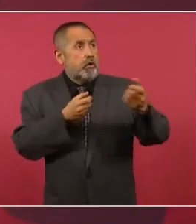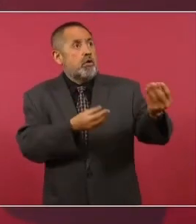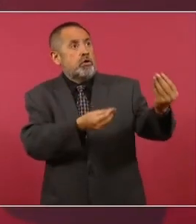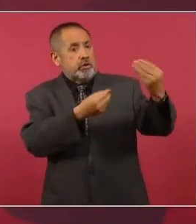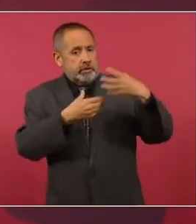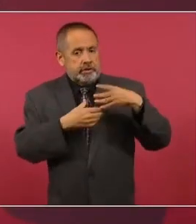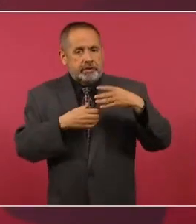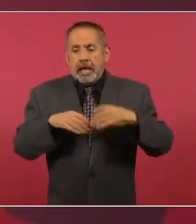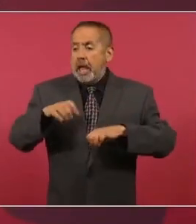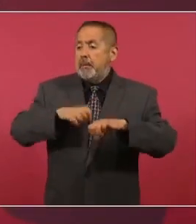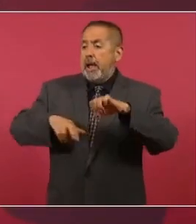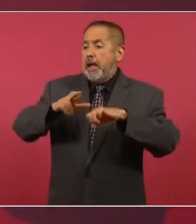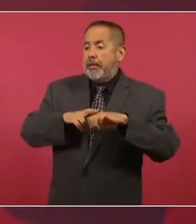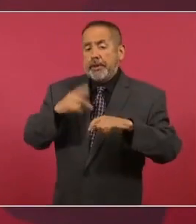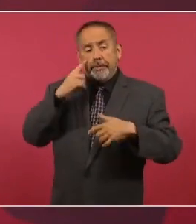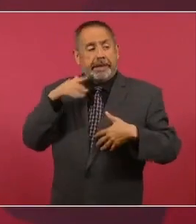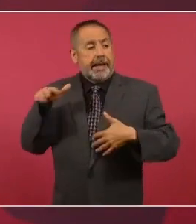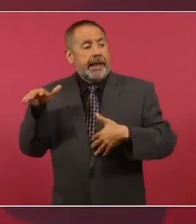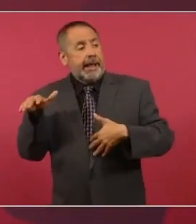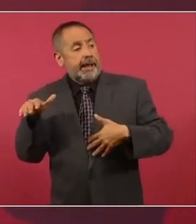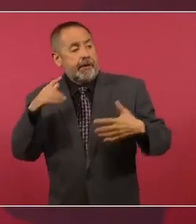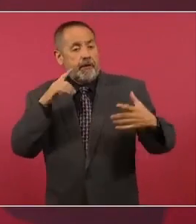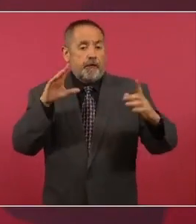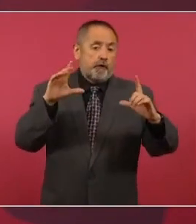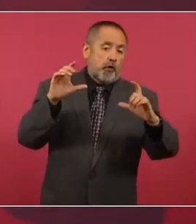los embajadores.